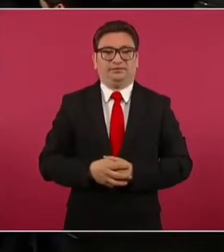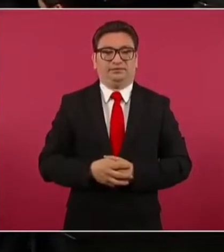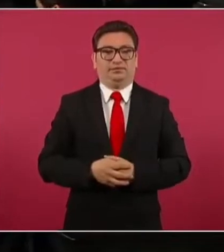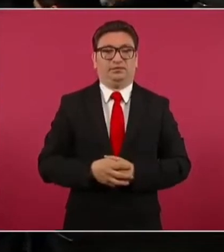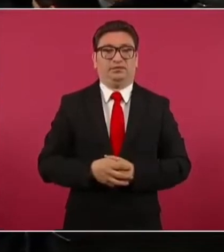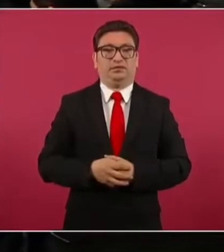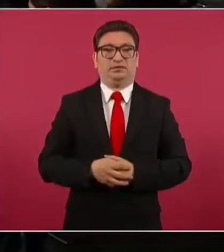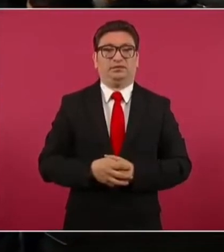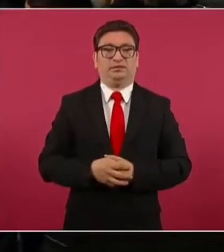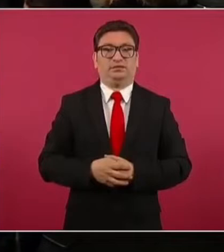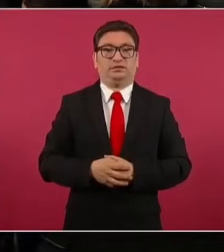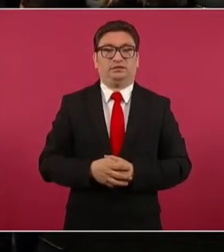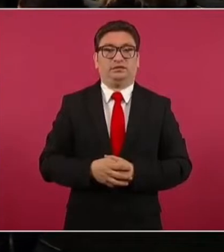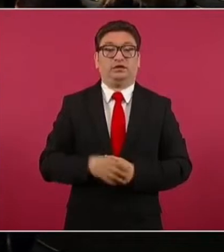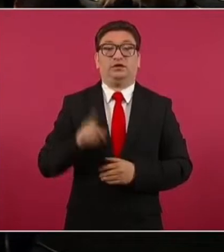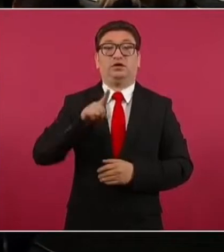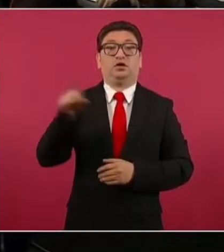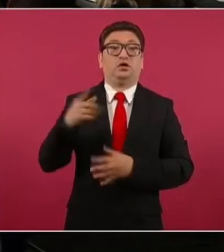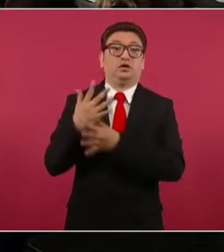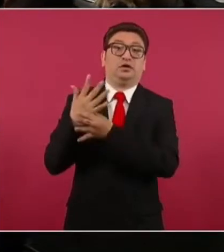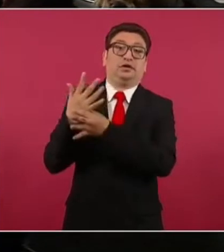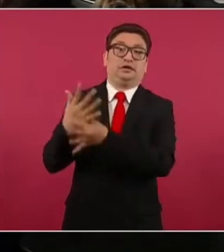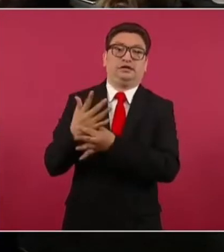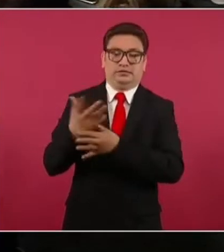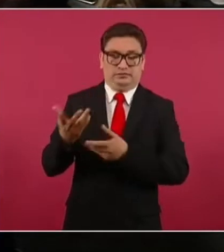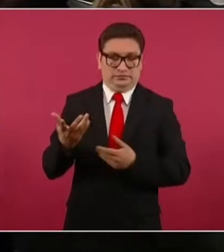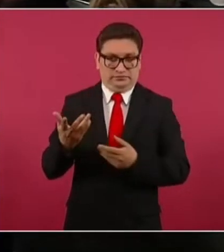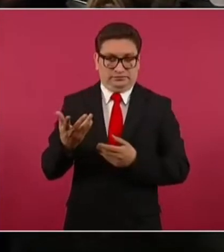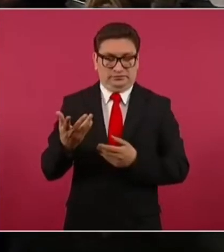diciendo que son malísimos los adversarios,